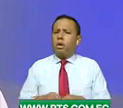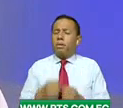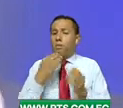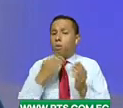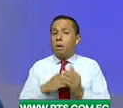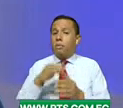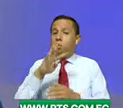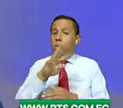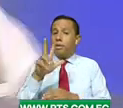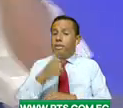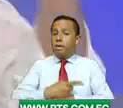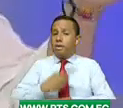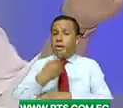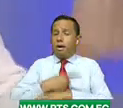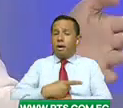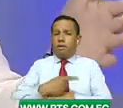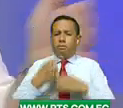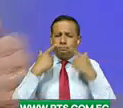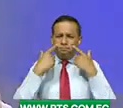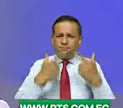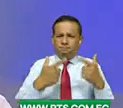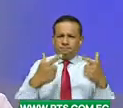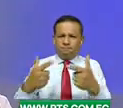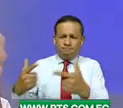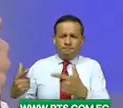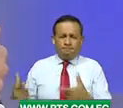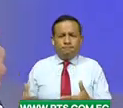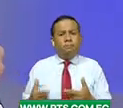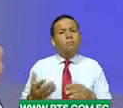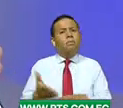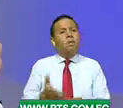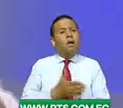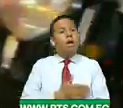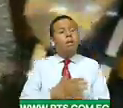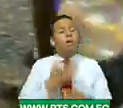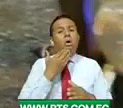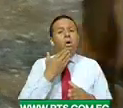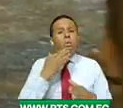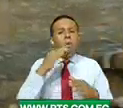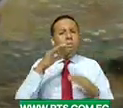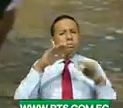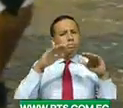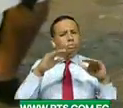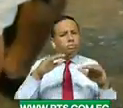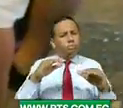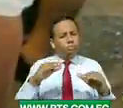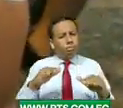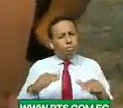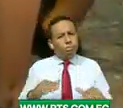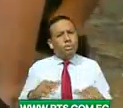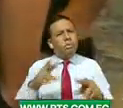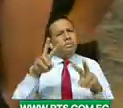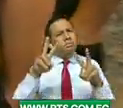estado de excepción en relación a los 43 días previos a estado de excepción, todos esos tipos de robos vienen cayendo. Y que el índice de muertes